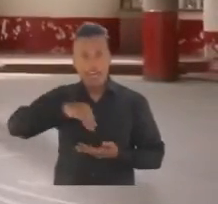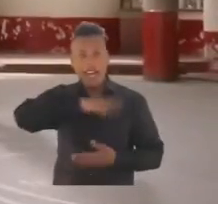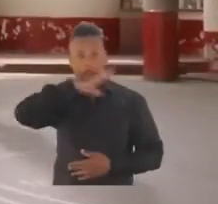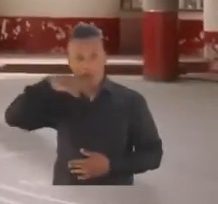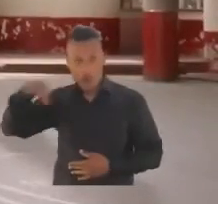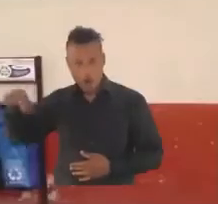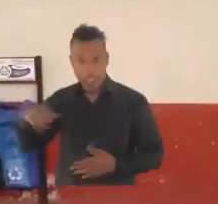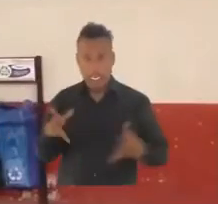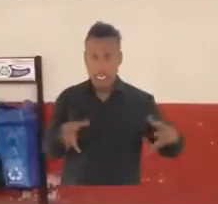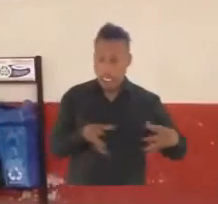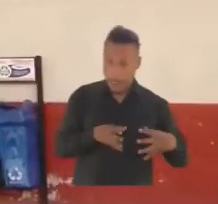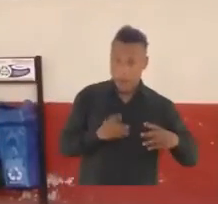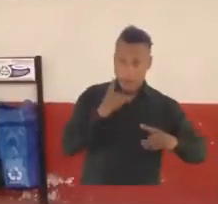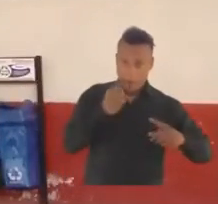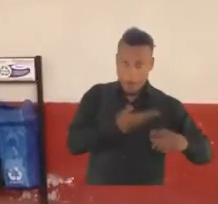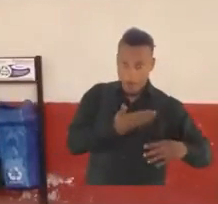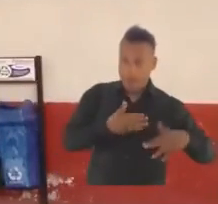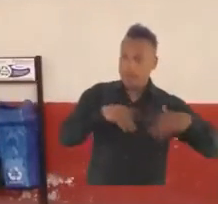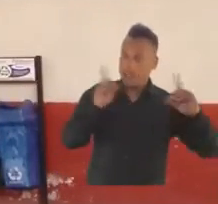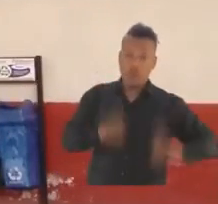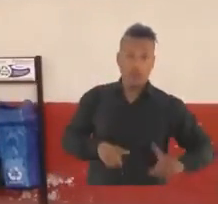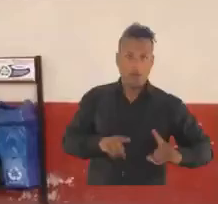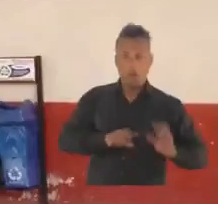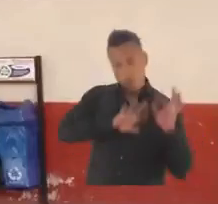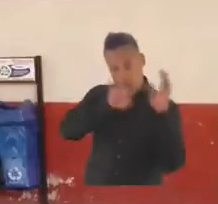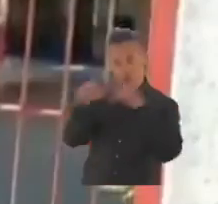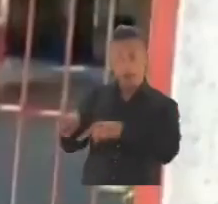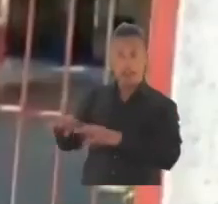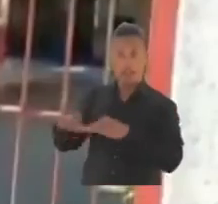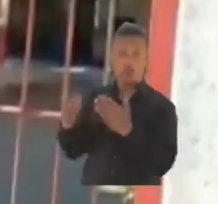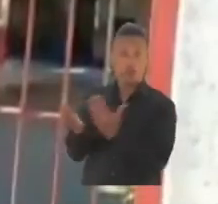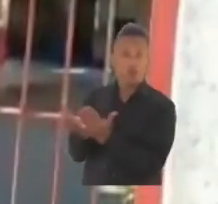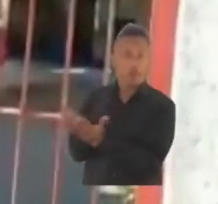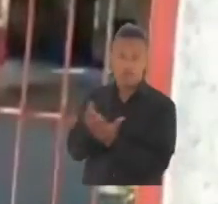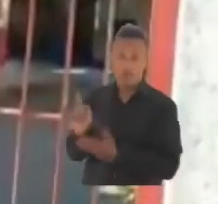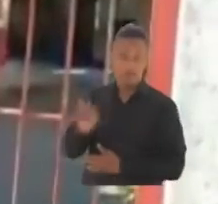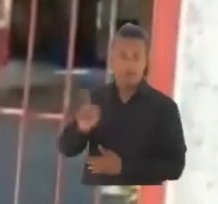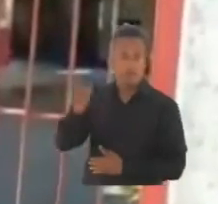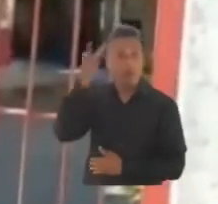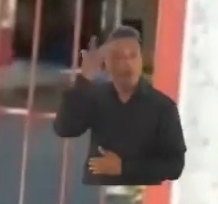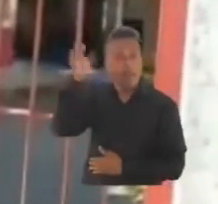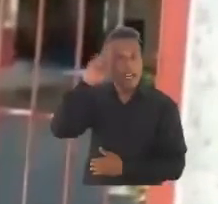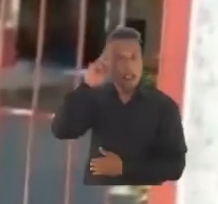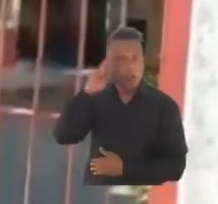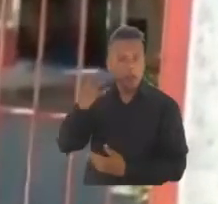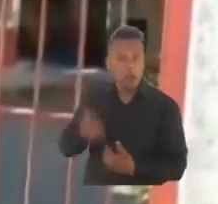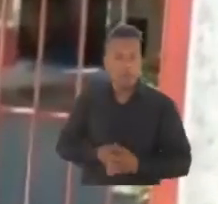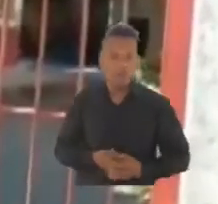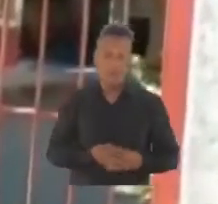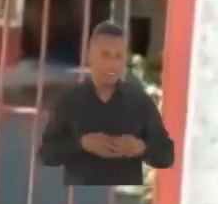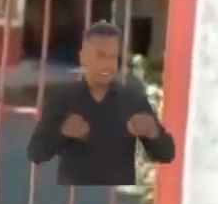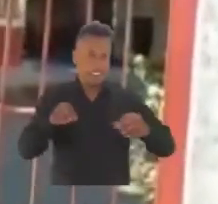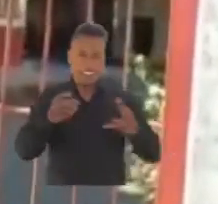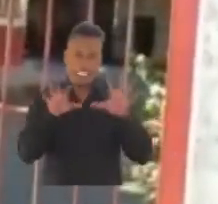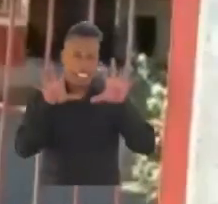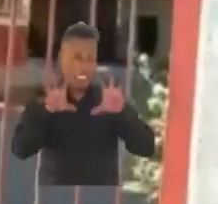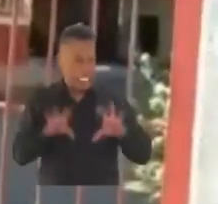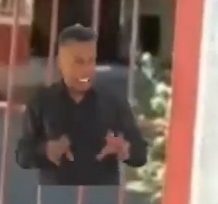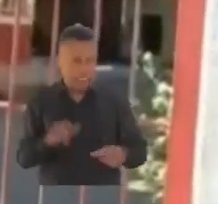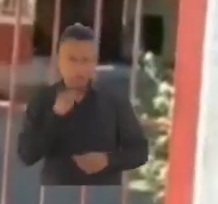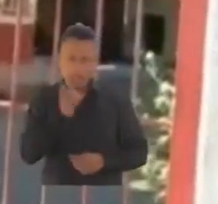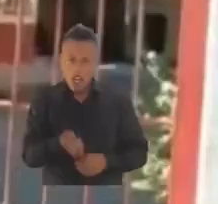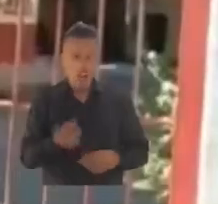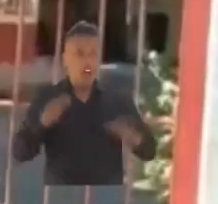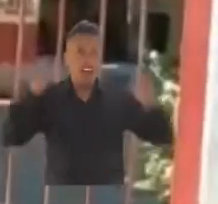hijos no podían volver a estudiar. La razón... porque están en pésimas condiciones, techos, tableros, baños,